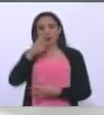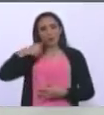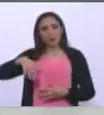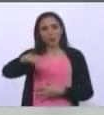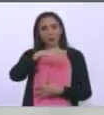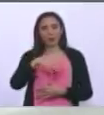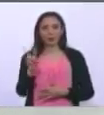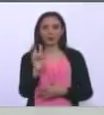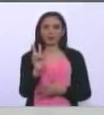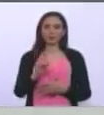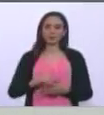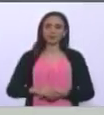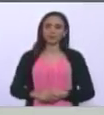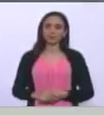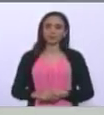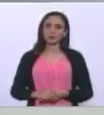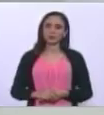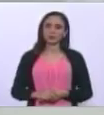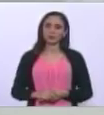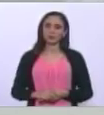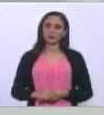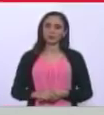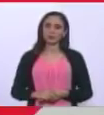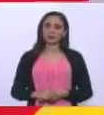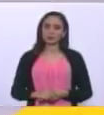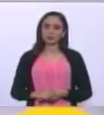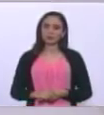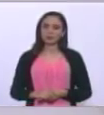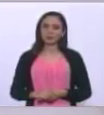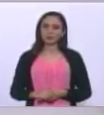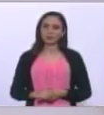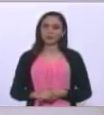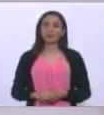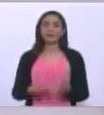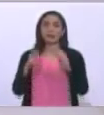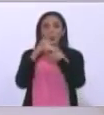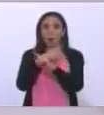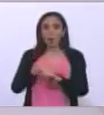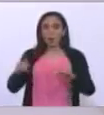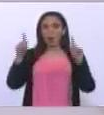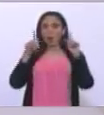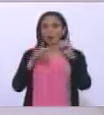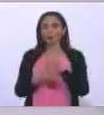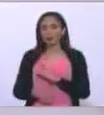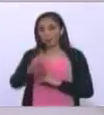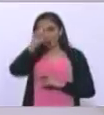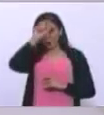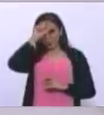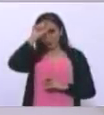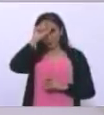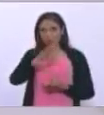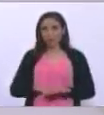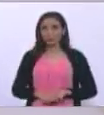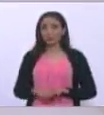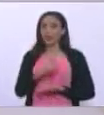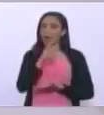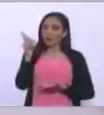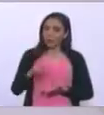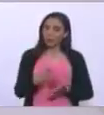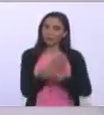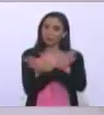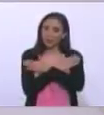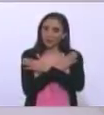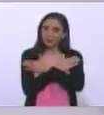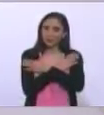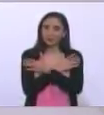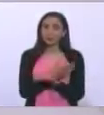intereses del pueblo de Venezuela. También les contamos que el gobierno de la República de Turquía envió sus